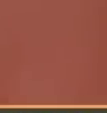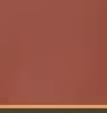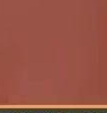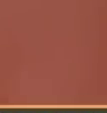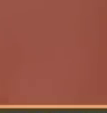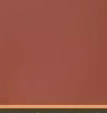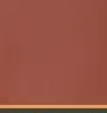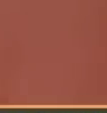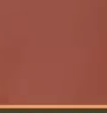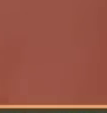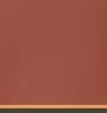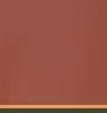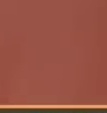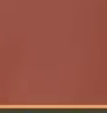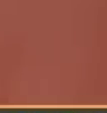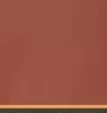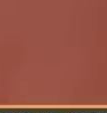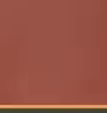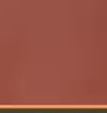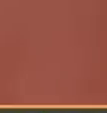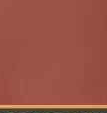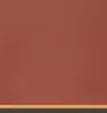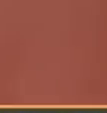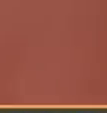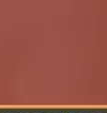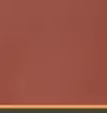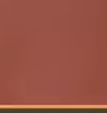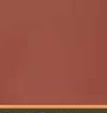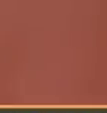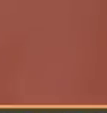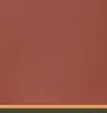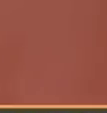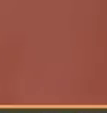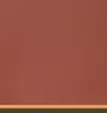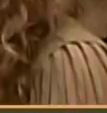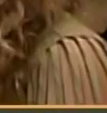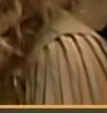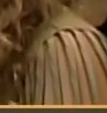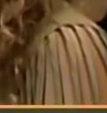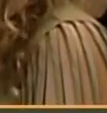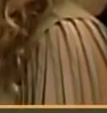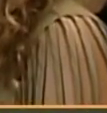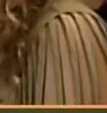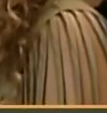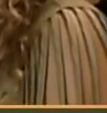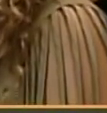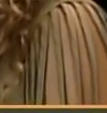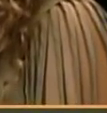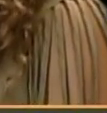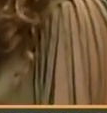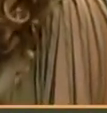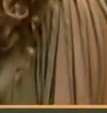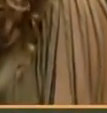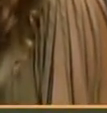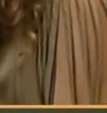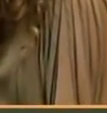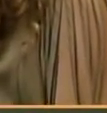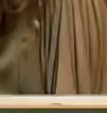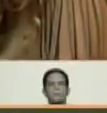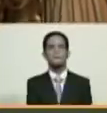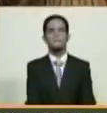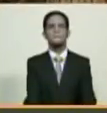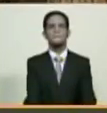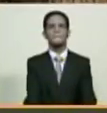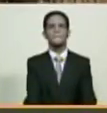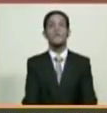completo de 1,5 gramos. Puede, como cuando la gente jugaba lotería y compraba un quintico, usted puede comprar un décimo del lingote de